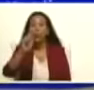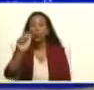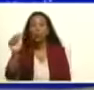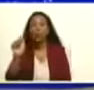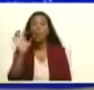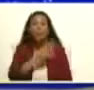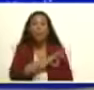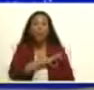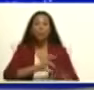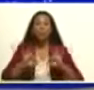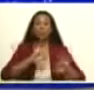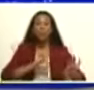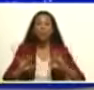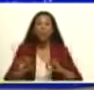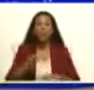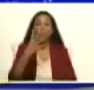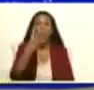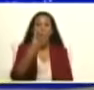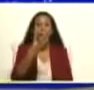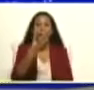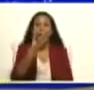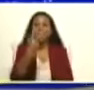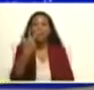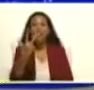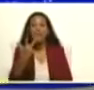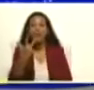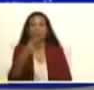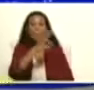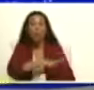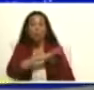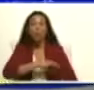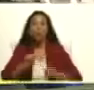Movimientos Sociales, 43 movimientos sociales,